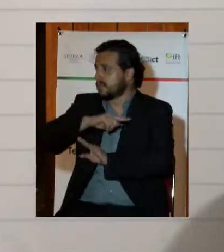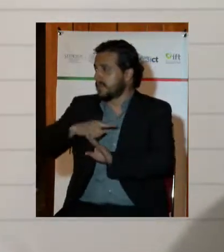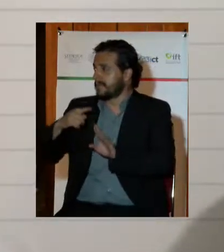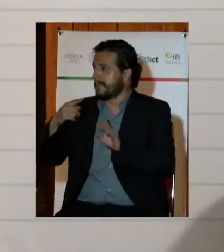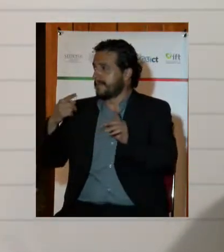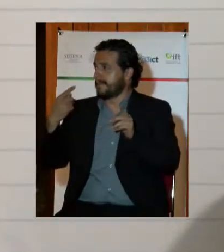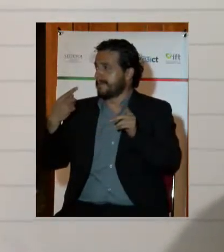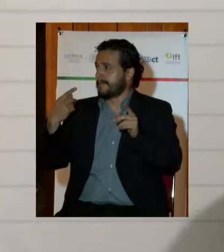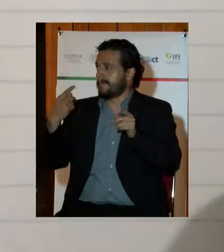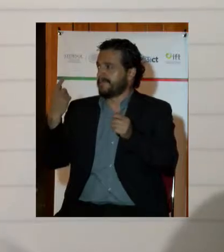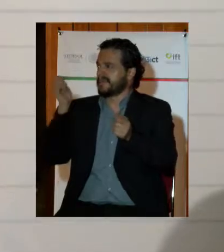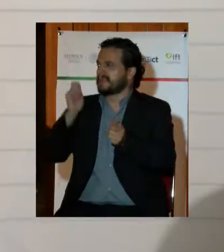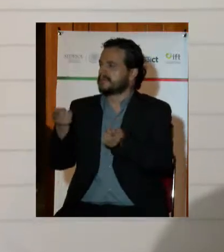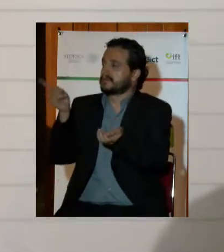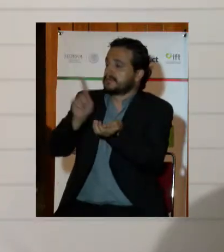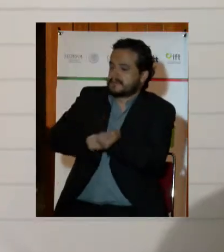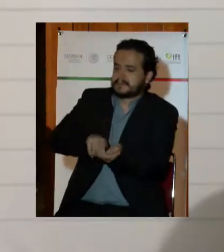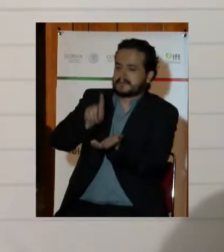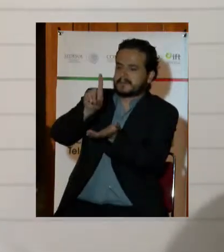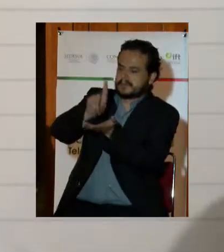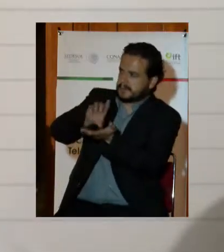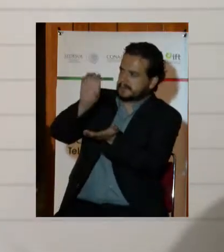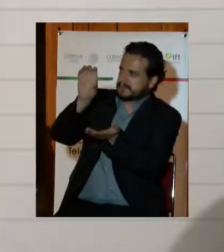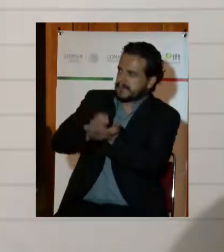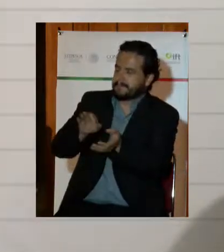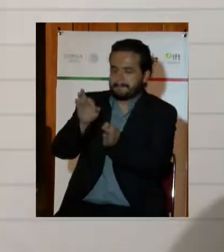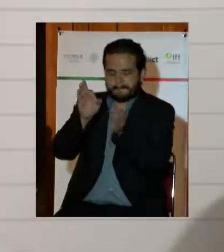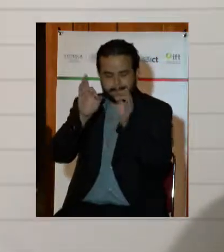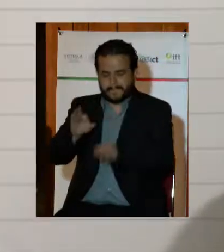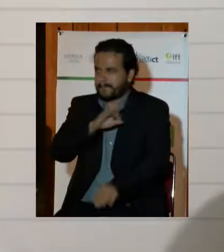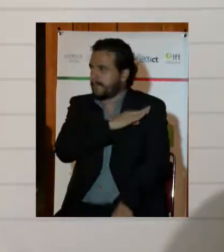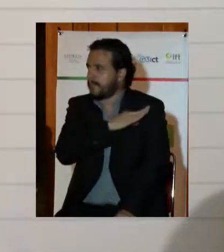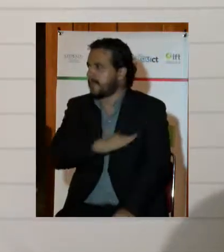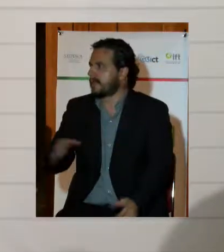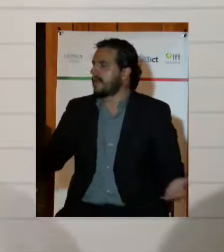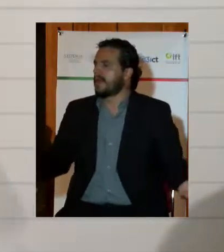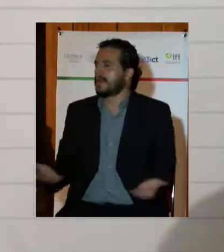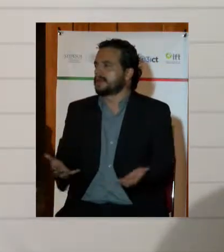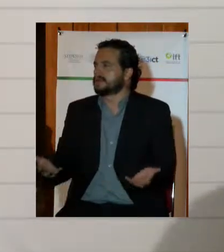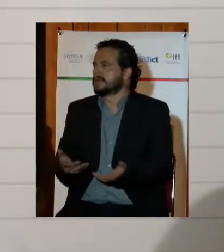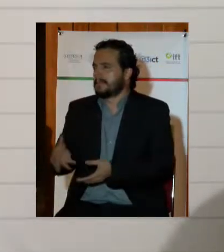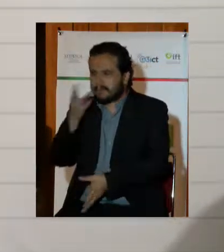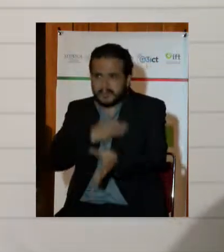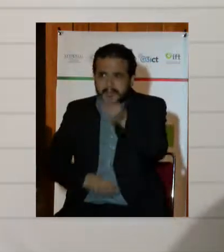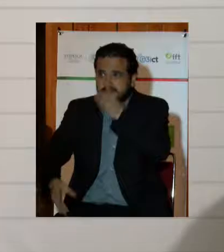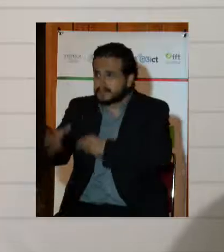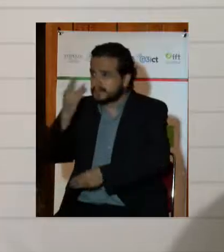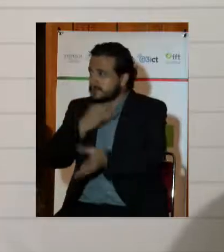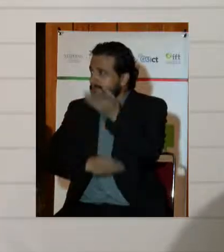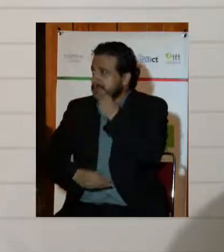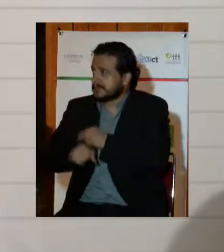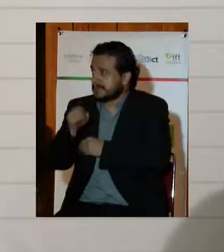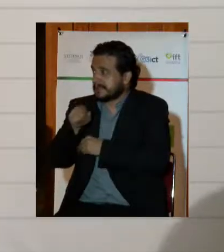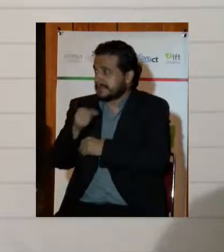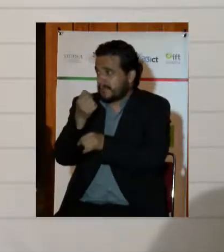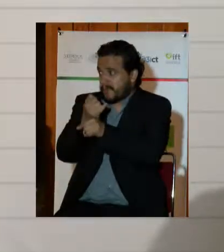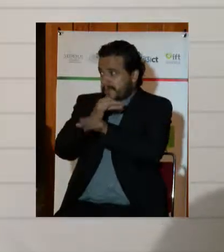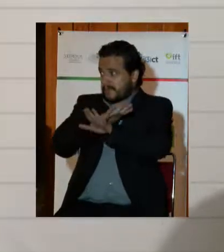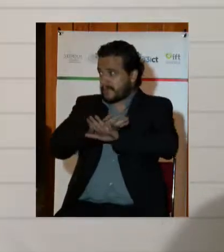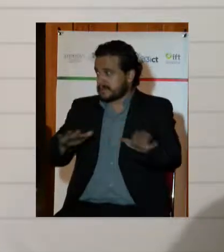de discapacidad son perfectamente capaces de aprender si la información se les presenta en una